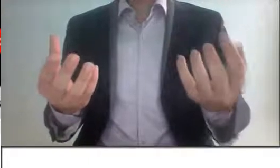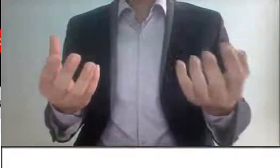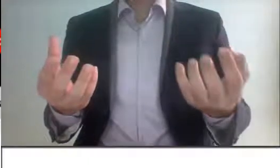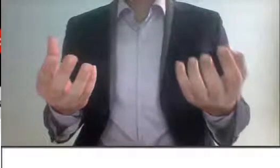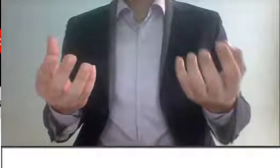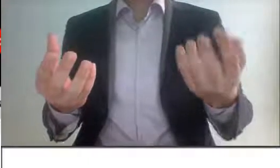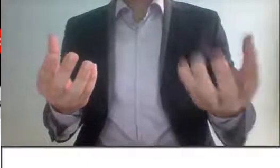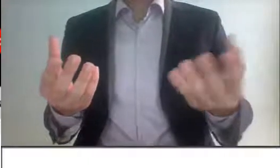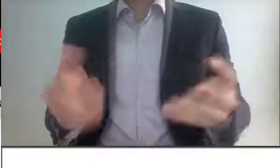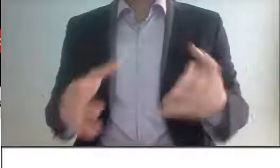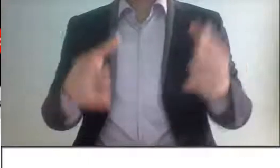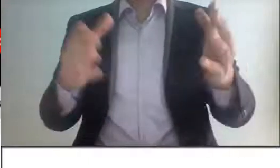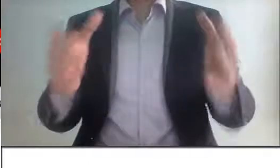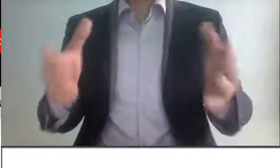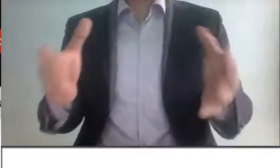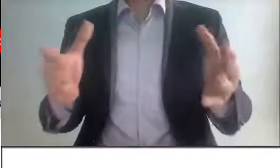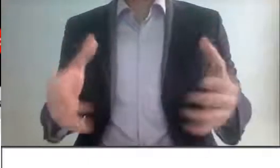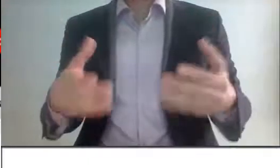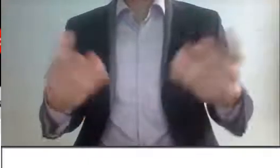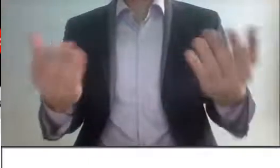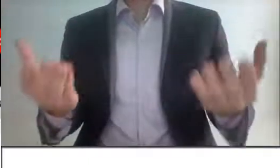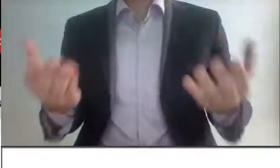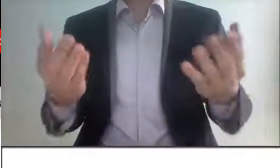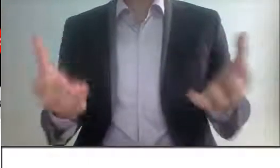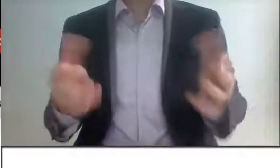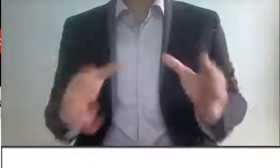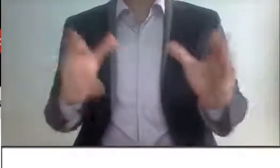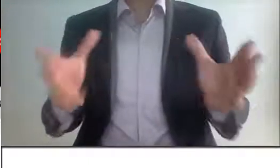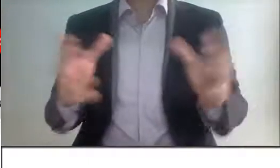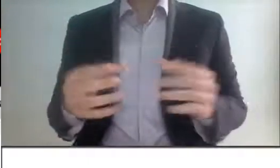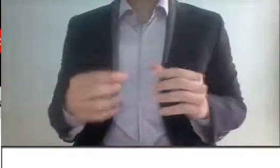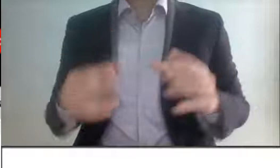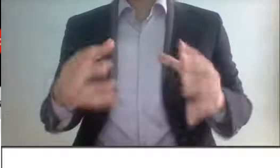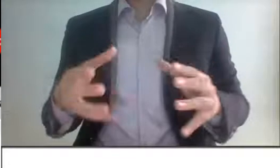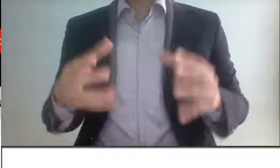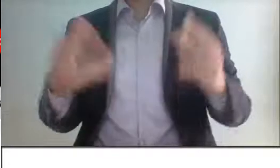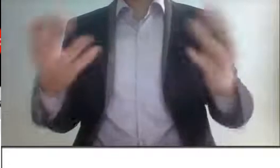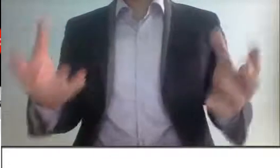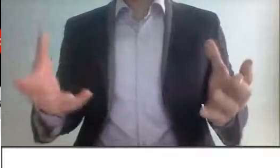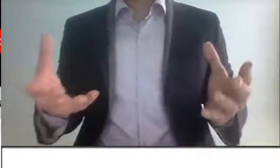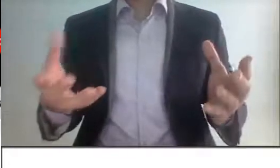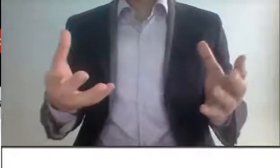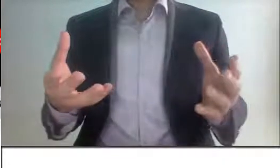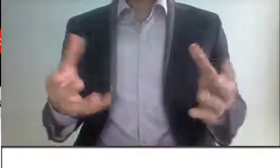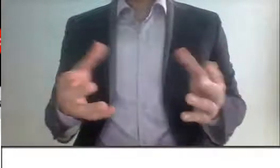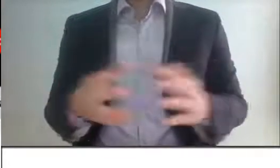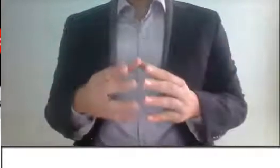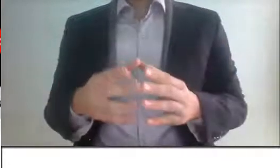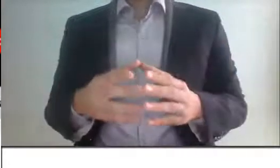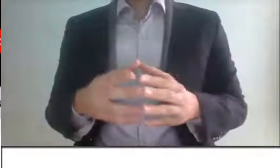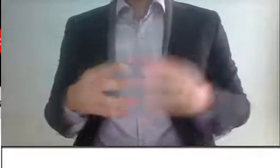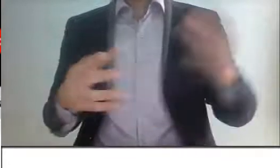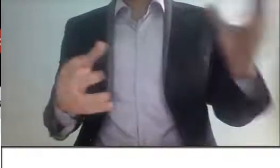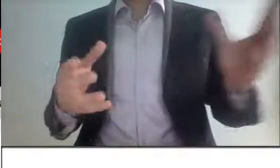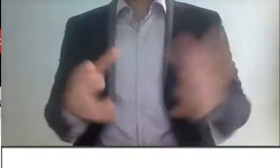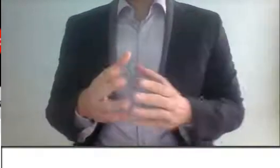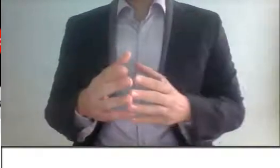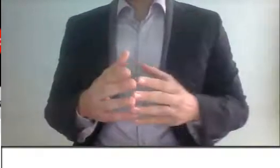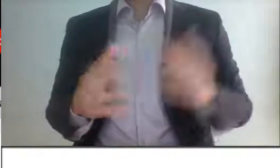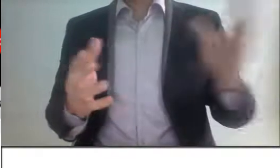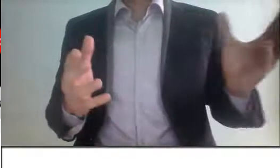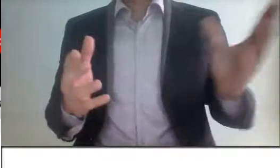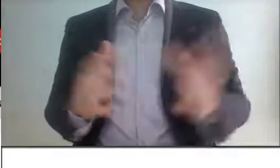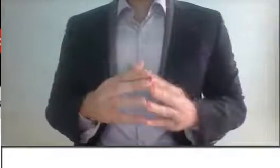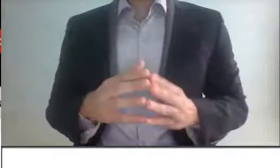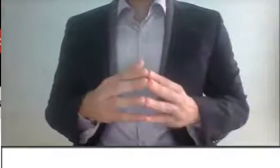para poder de alguna forma garantizarle este tano a un precio inferior de mercado. ¿Por qué? Porque nosotros tenemos que comprar este tano a precio